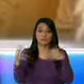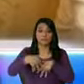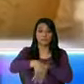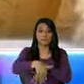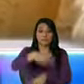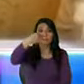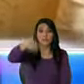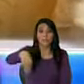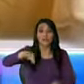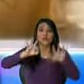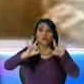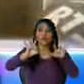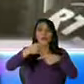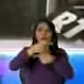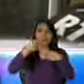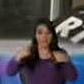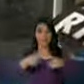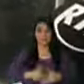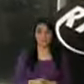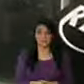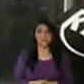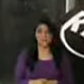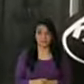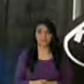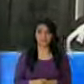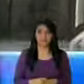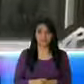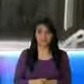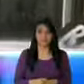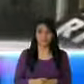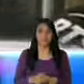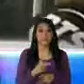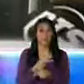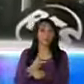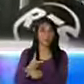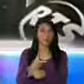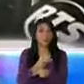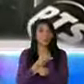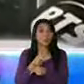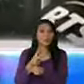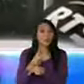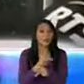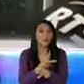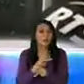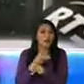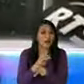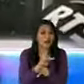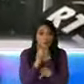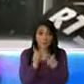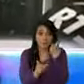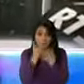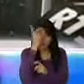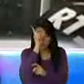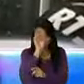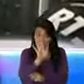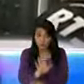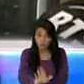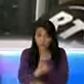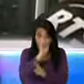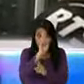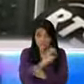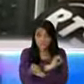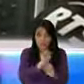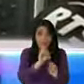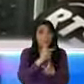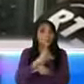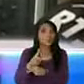miércoles 8 de marzo. Cuidado, cuidado y se atreven a pisotear la voluntad popular y la democracia.